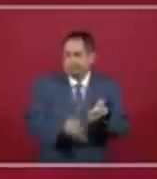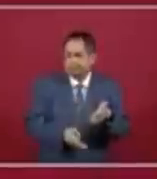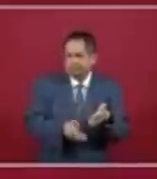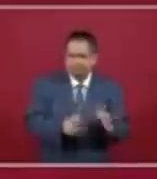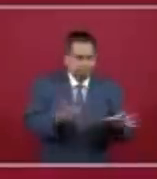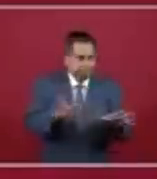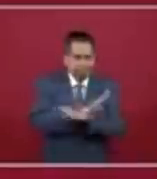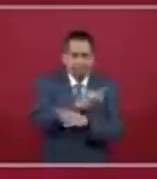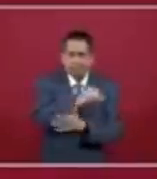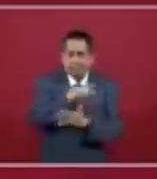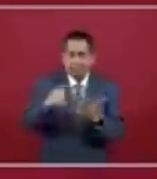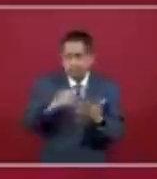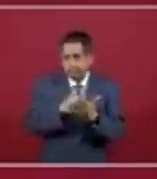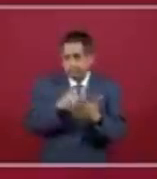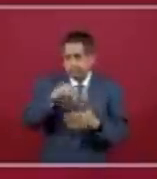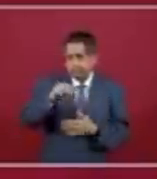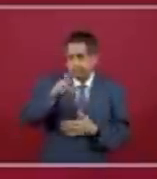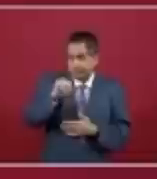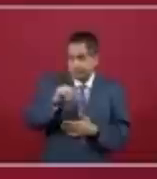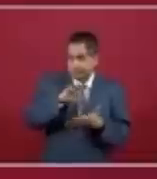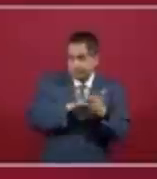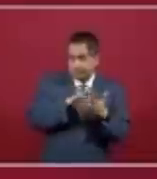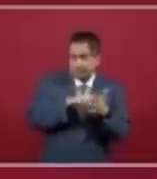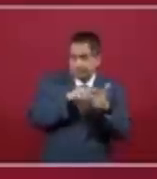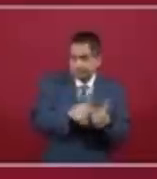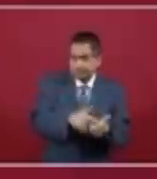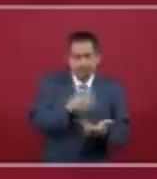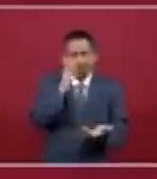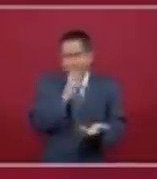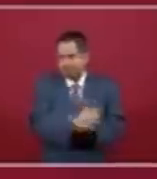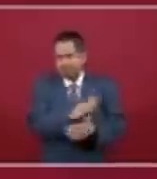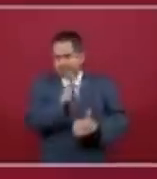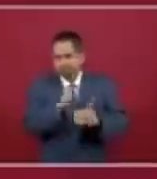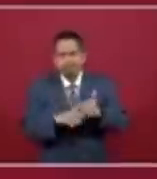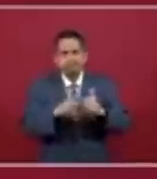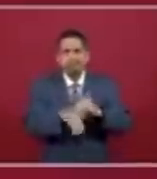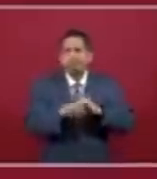la isla, y les expliqué